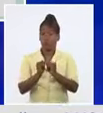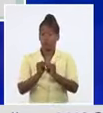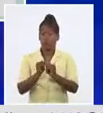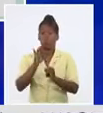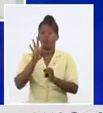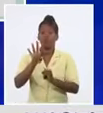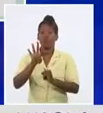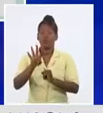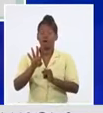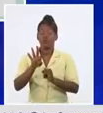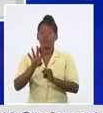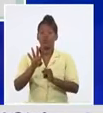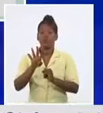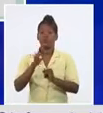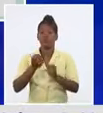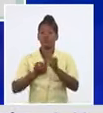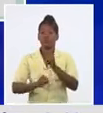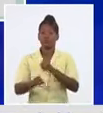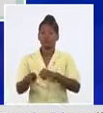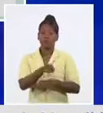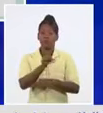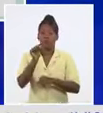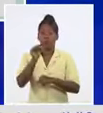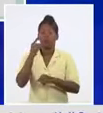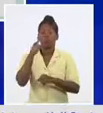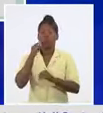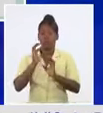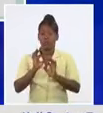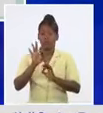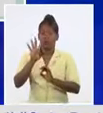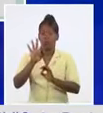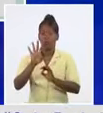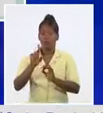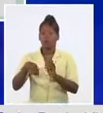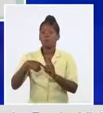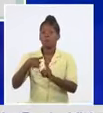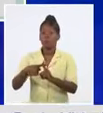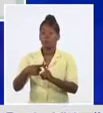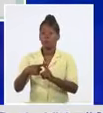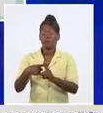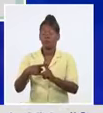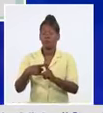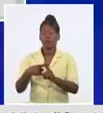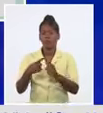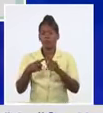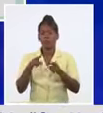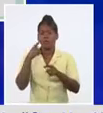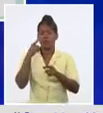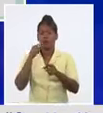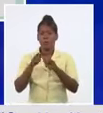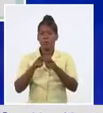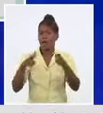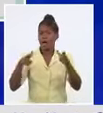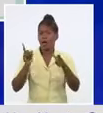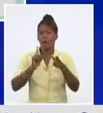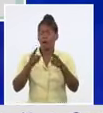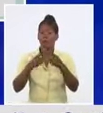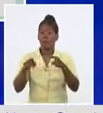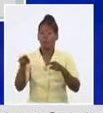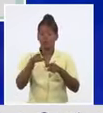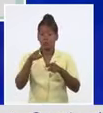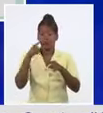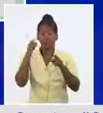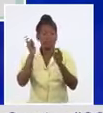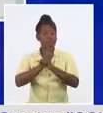casos pediátricos más que el día anterior. Es verdad que es una cifra no muy elevada, pero ojo, este es un